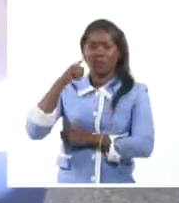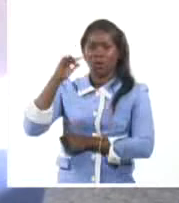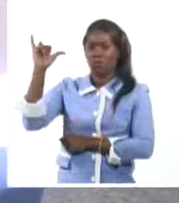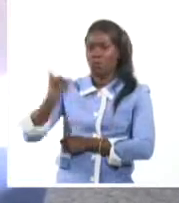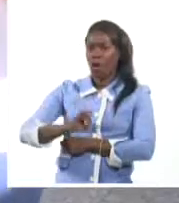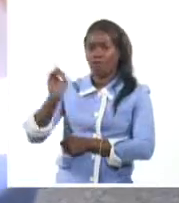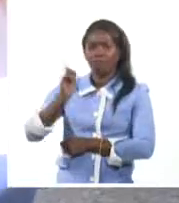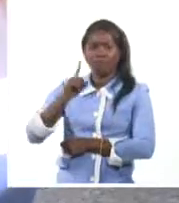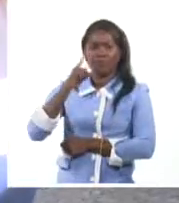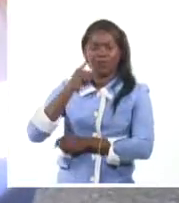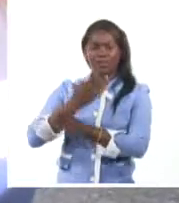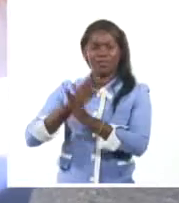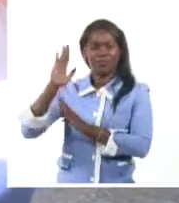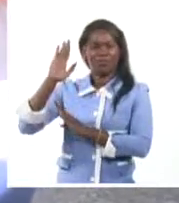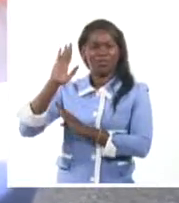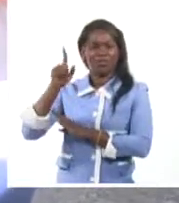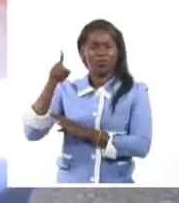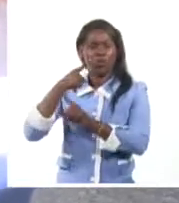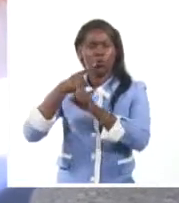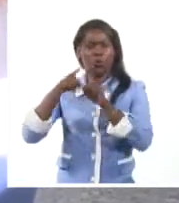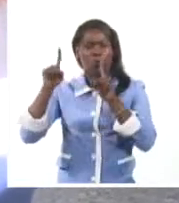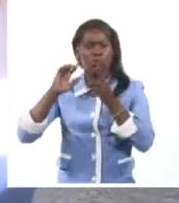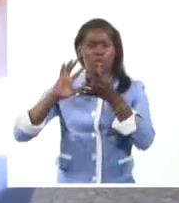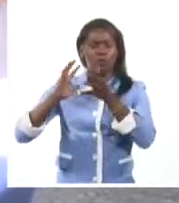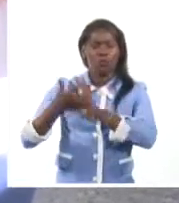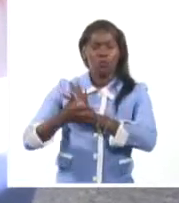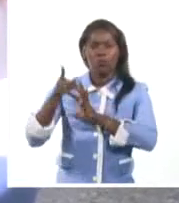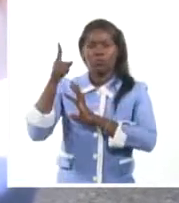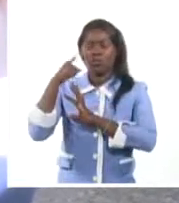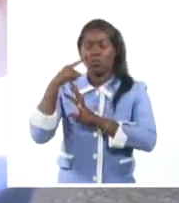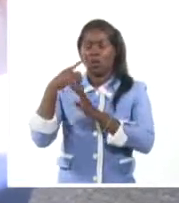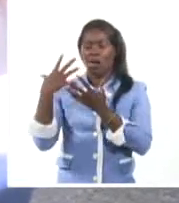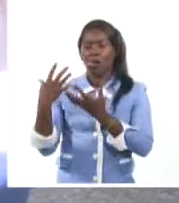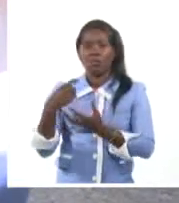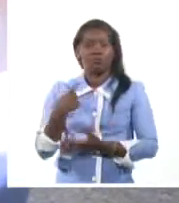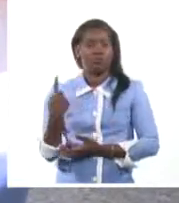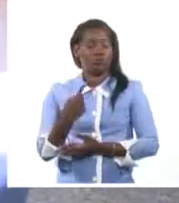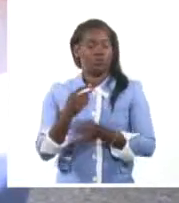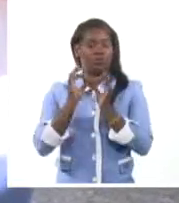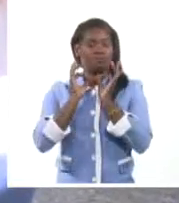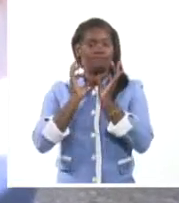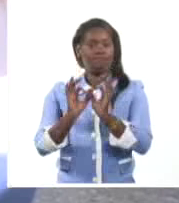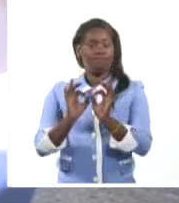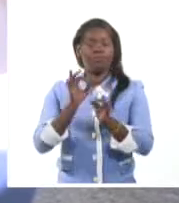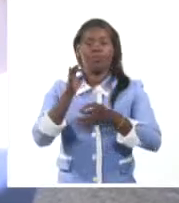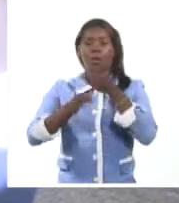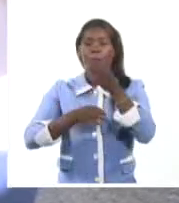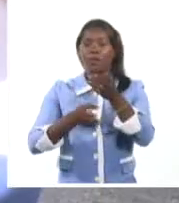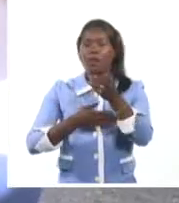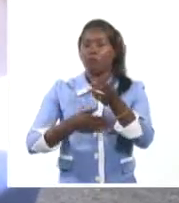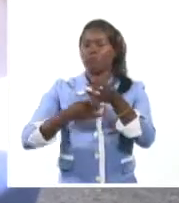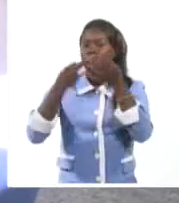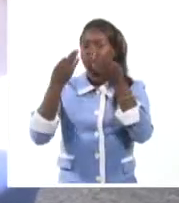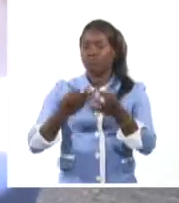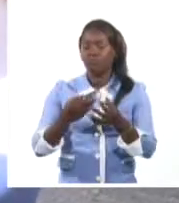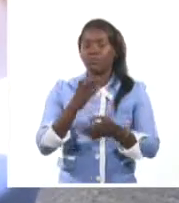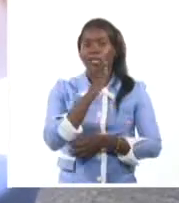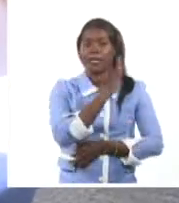que, como se ha dicho, es el código de los afectos, de la unión afectiva, es un código del